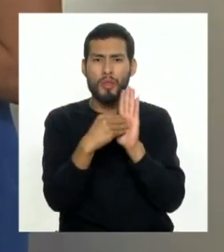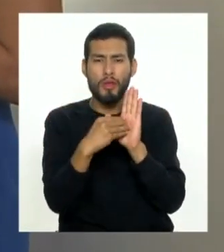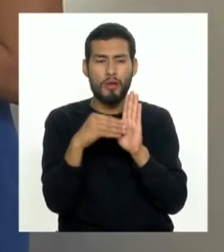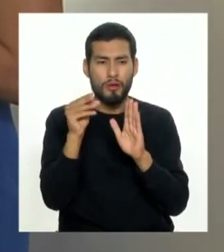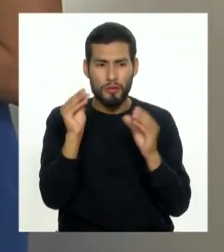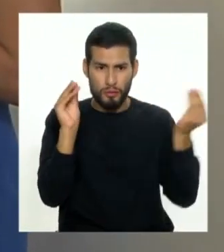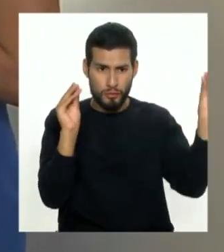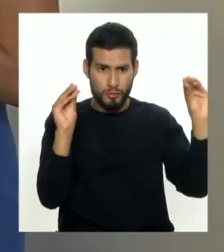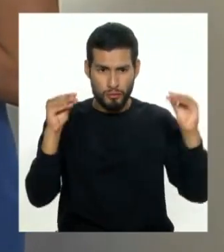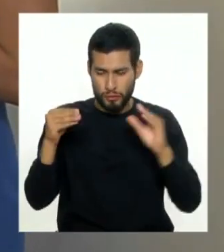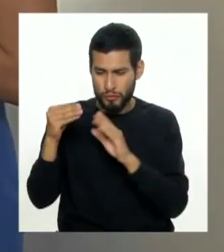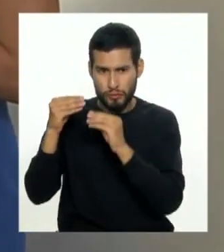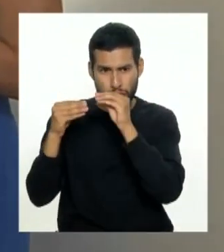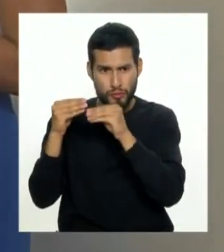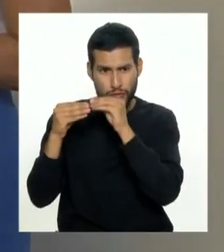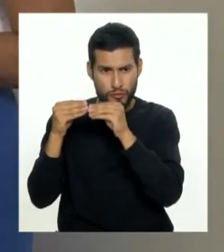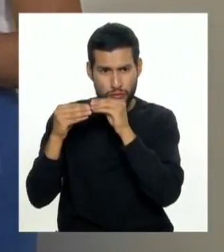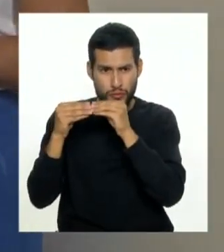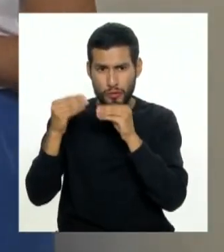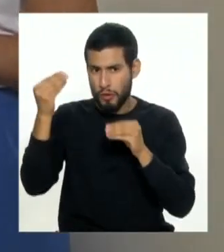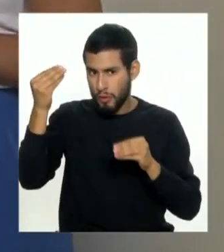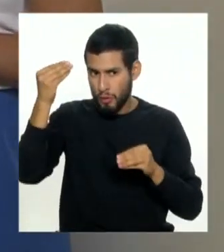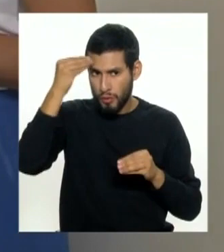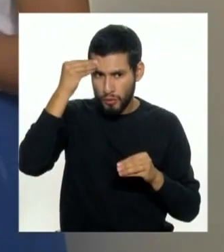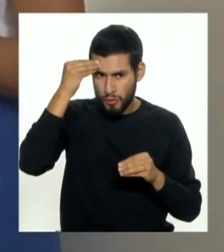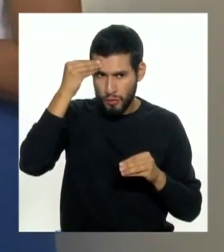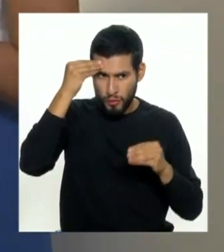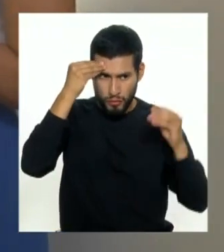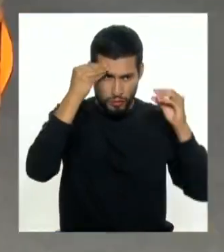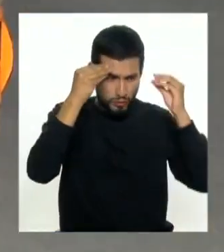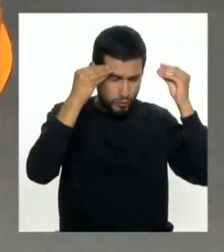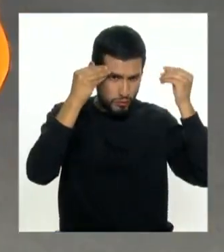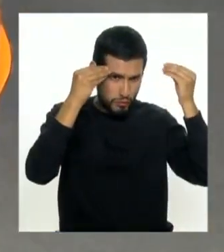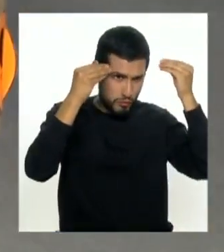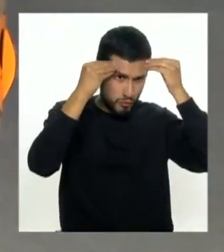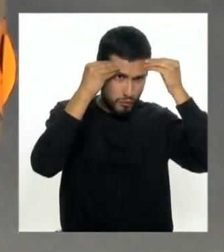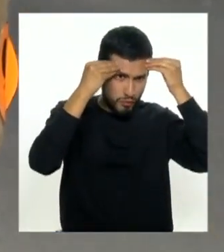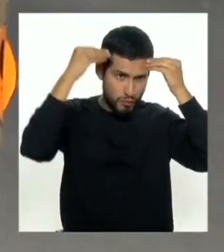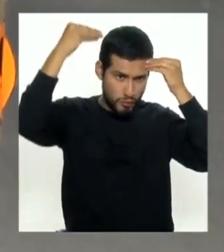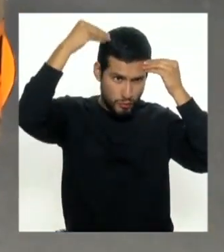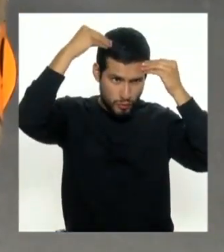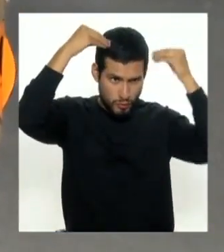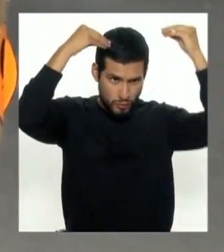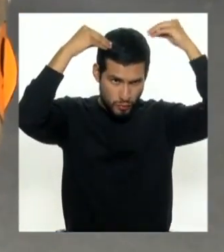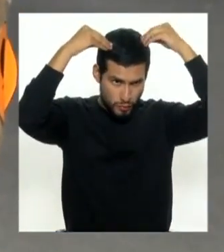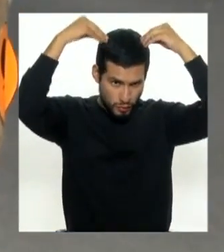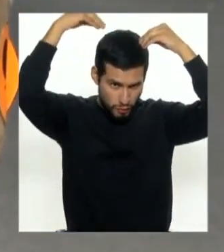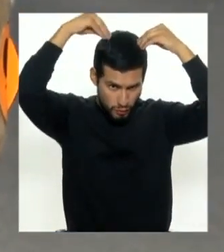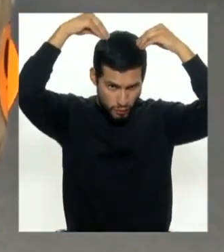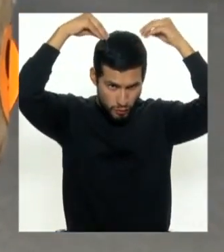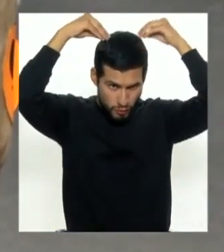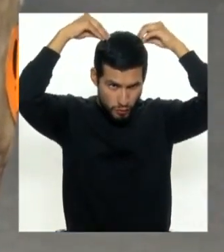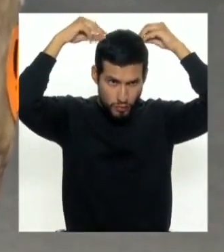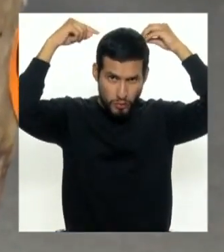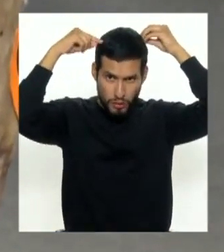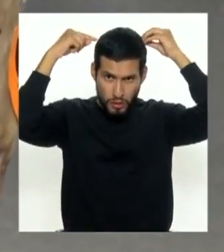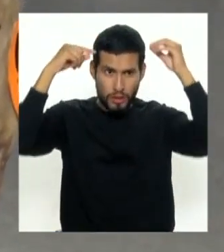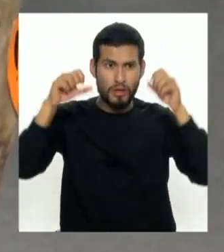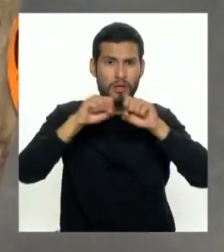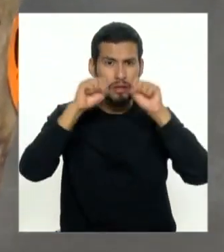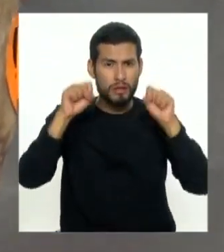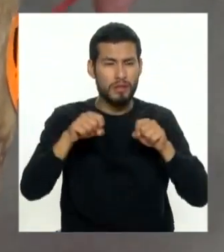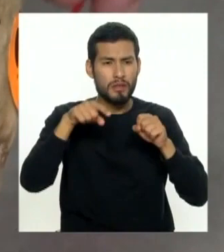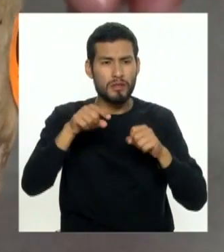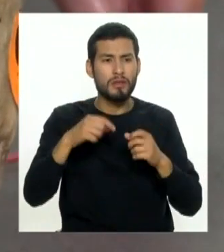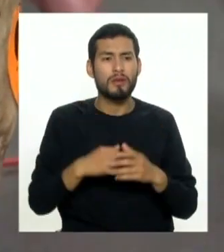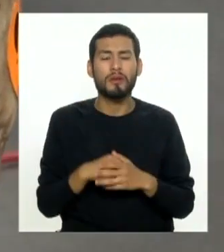se adhieren con una sustancia especial y se colocan en el cuero cabelludo del paciente. Entonces, vamos a colocar, según el sistema internacional 1020,